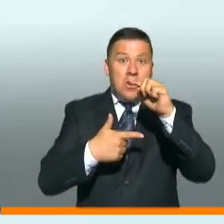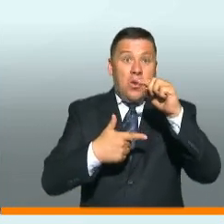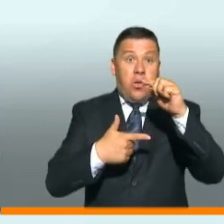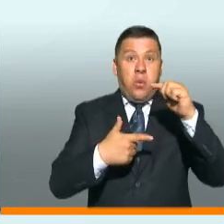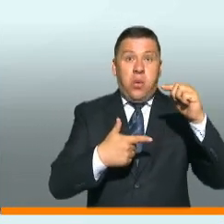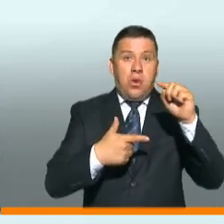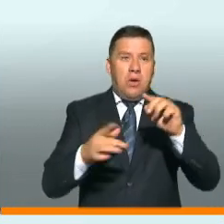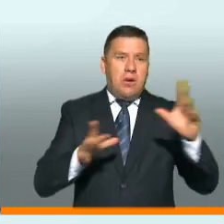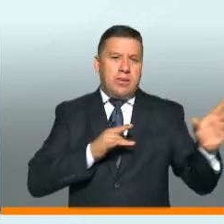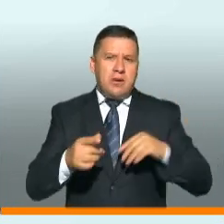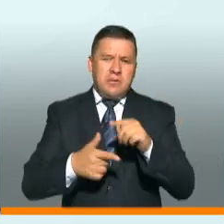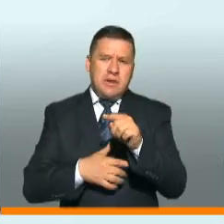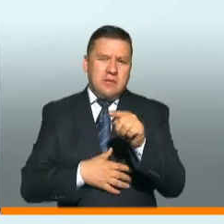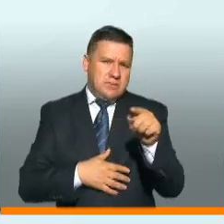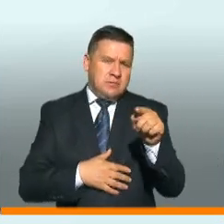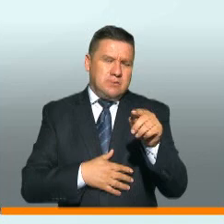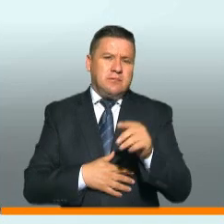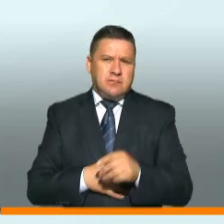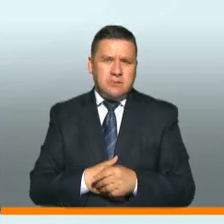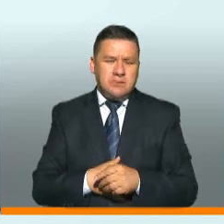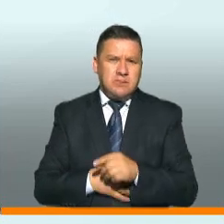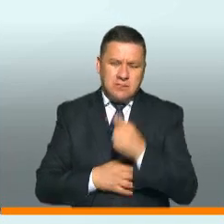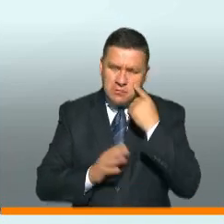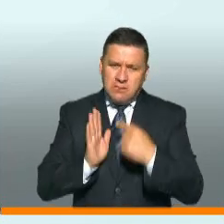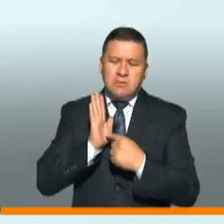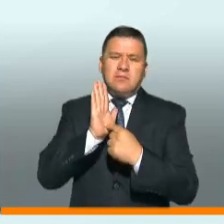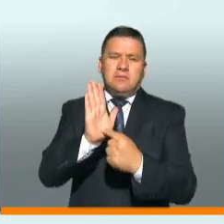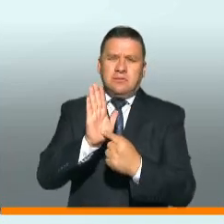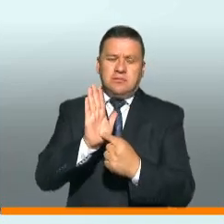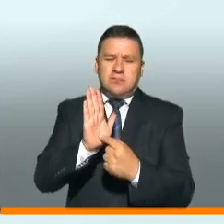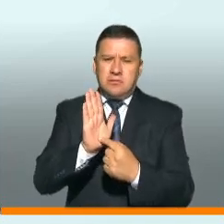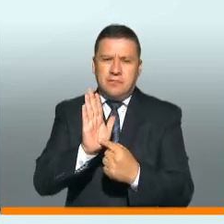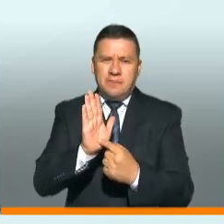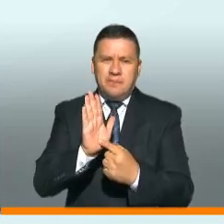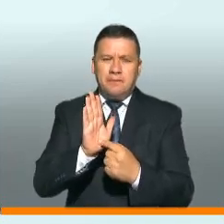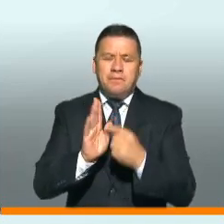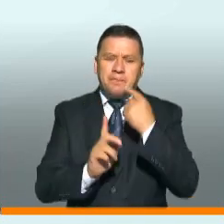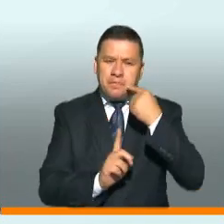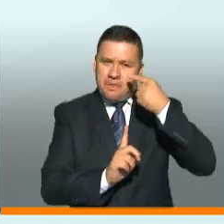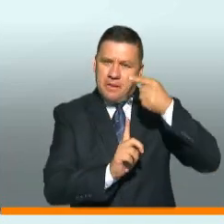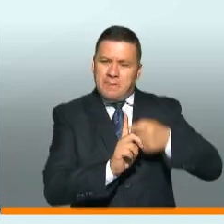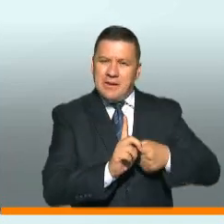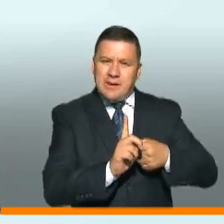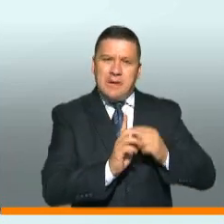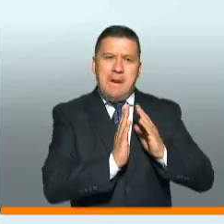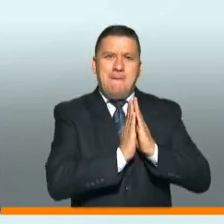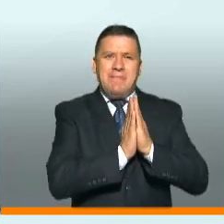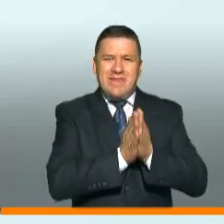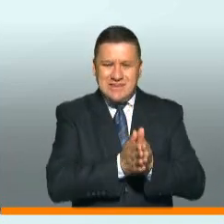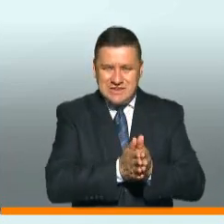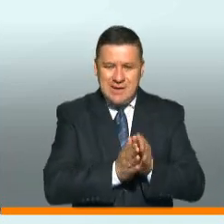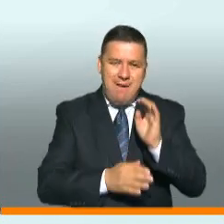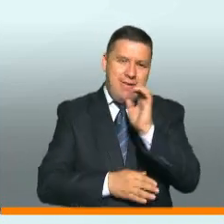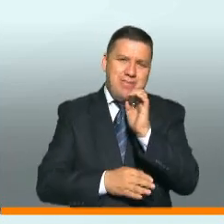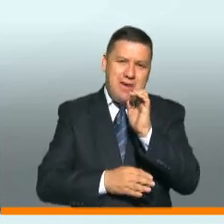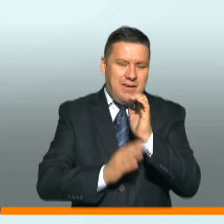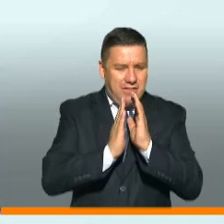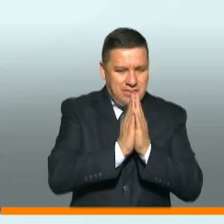intensidad en contagios al presentado durante los meses de diciembre y